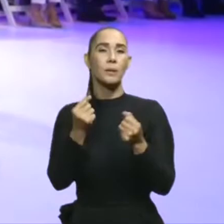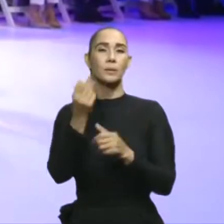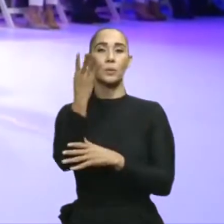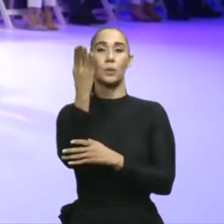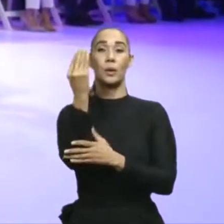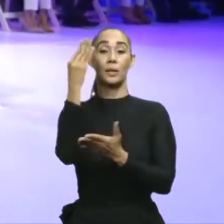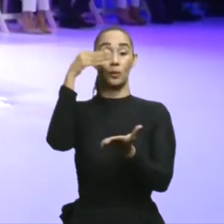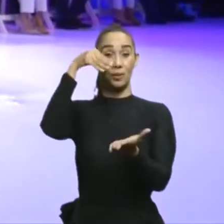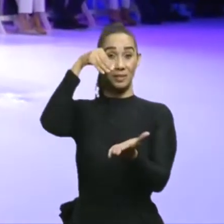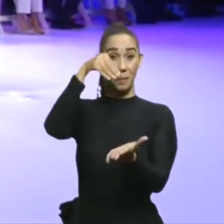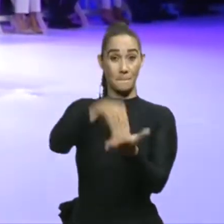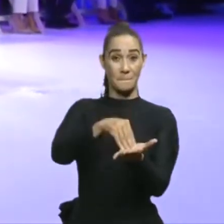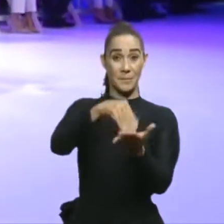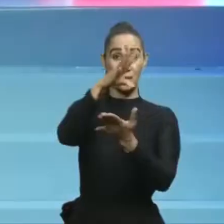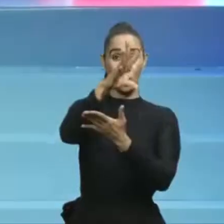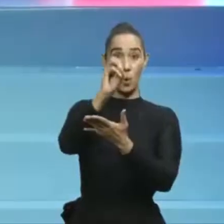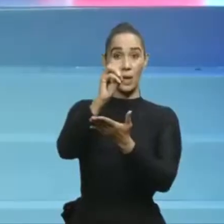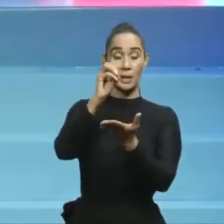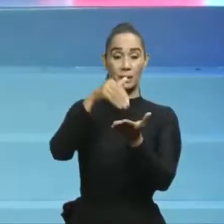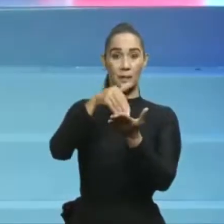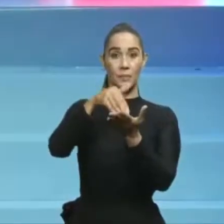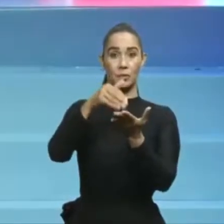540 millones